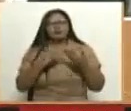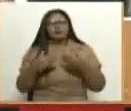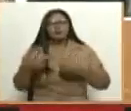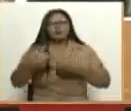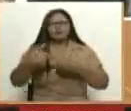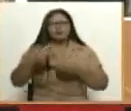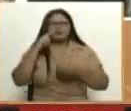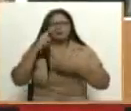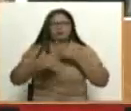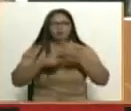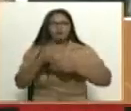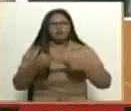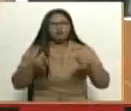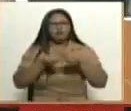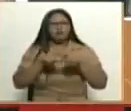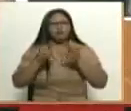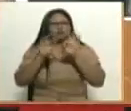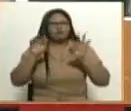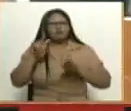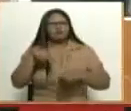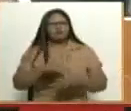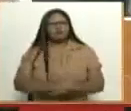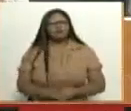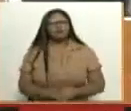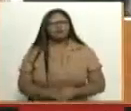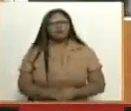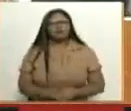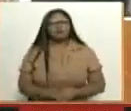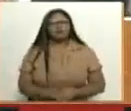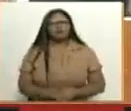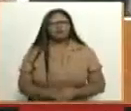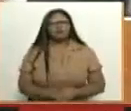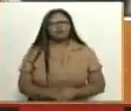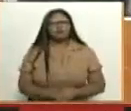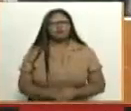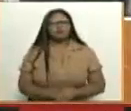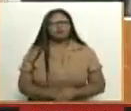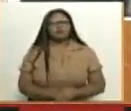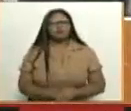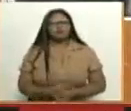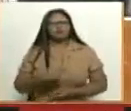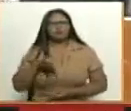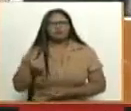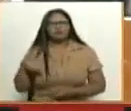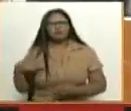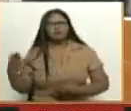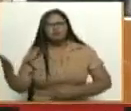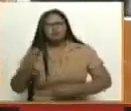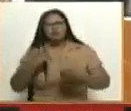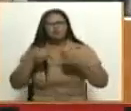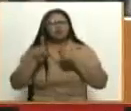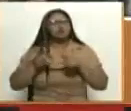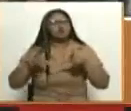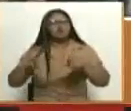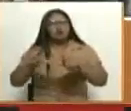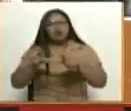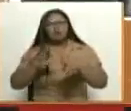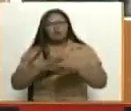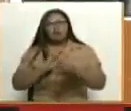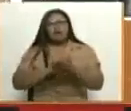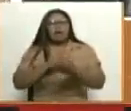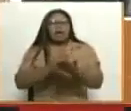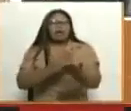producía algunos insumos para el consumo nacional, y ahora tenemos que traerlos de otros lados que antes lo hacíamos nosotros